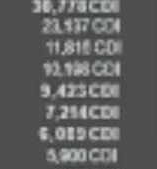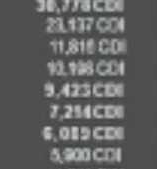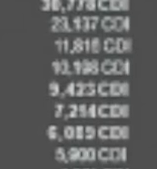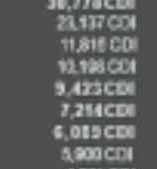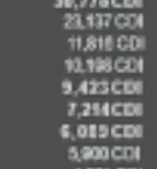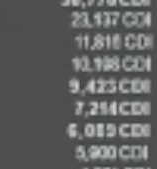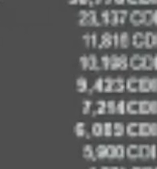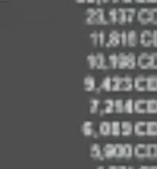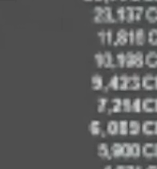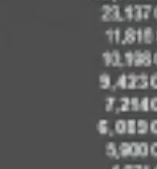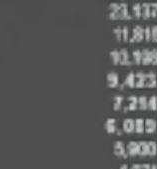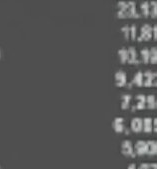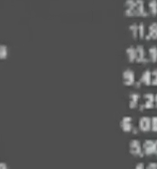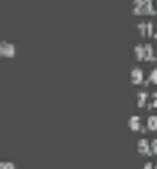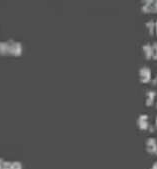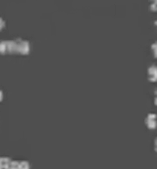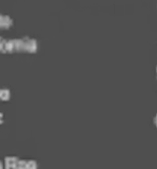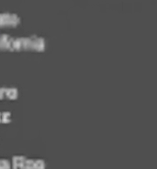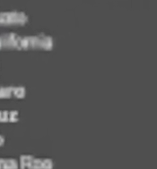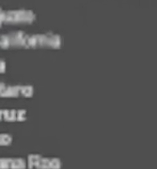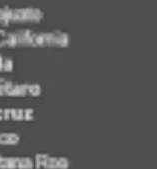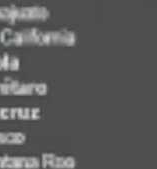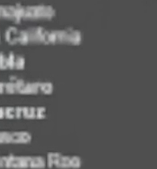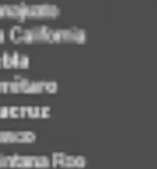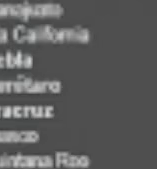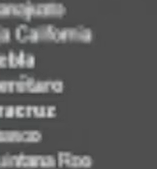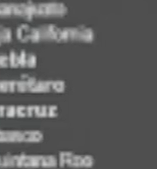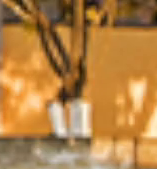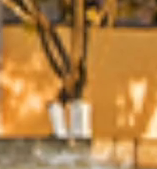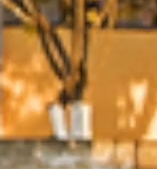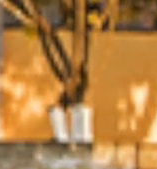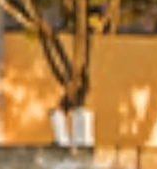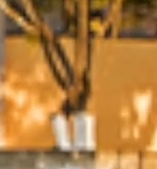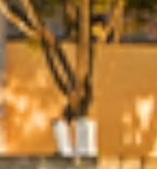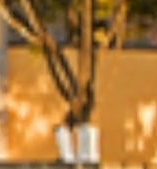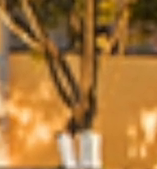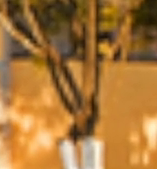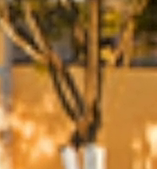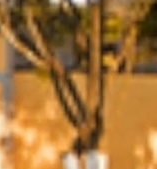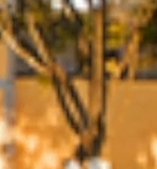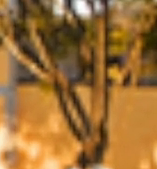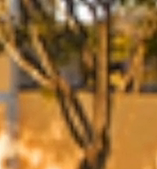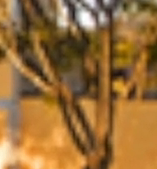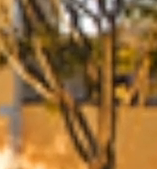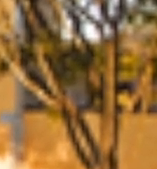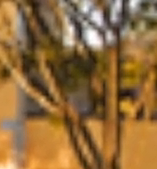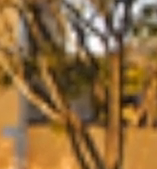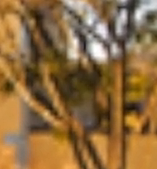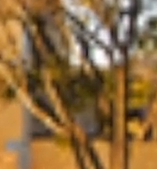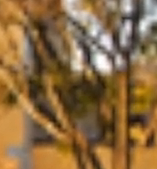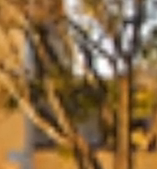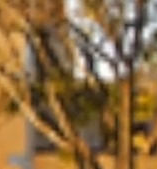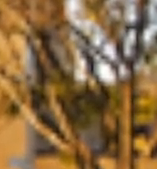San Luis Potosí, Veracruz, Estado de México y Querétaro, entre otros, es uno de los estados con mayor paz